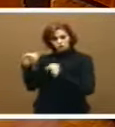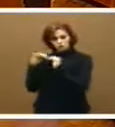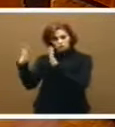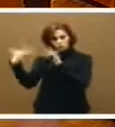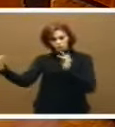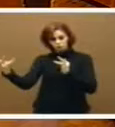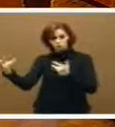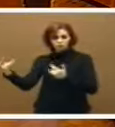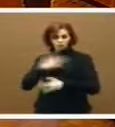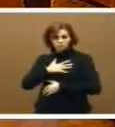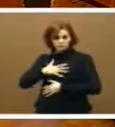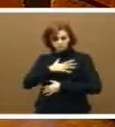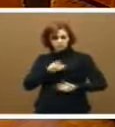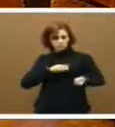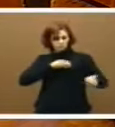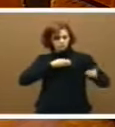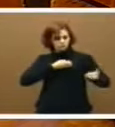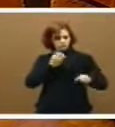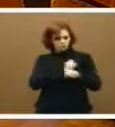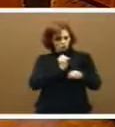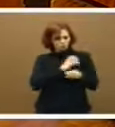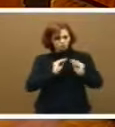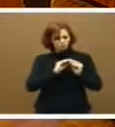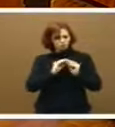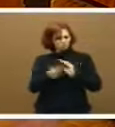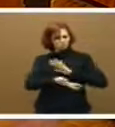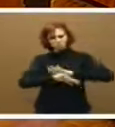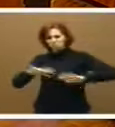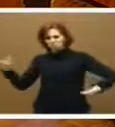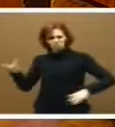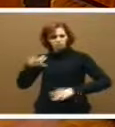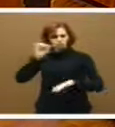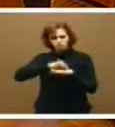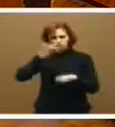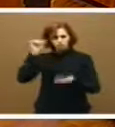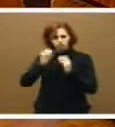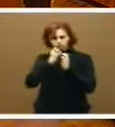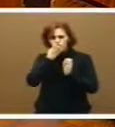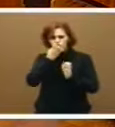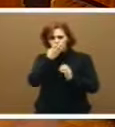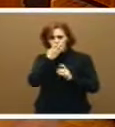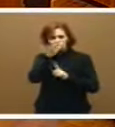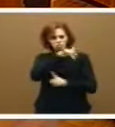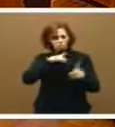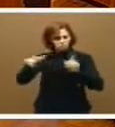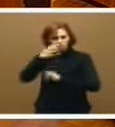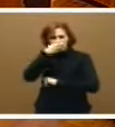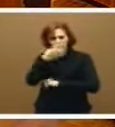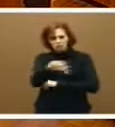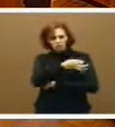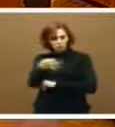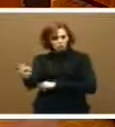trasladarle que su labor se llevó a cabo con rapidez y eficacia y en un clima de debate sereno, fluido y